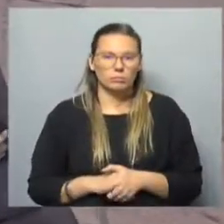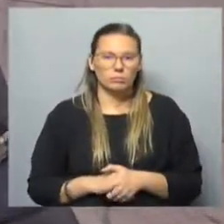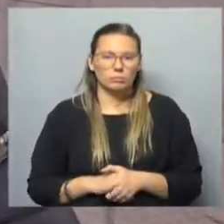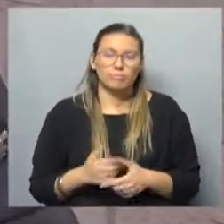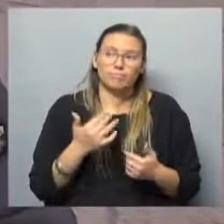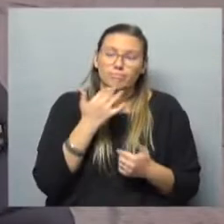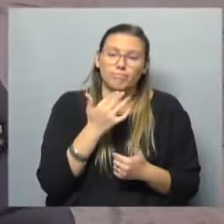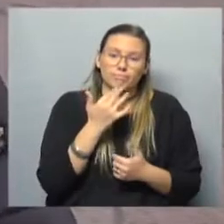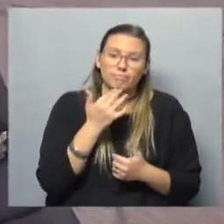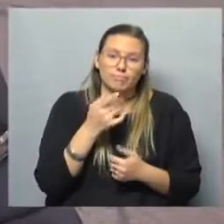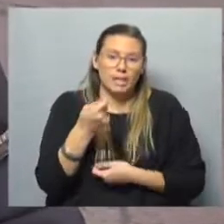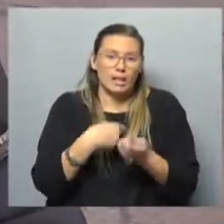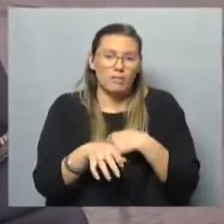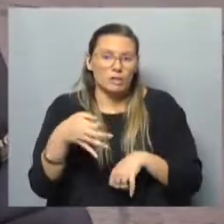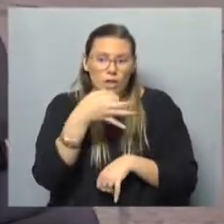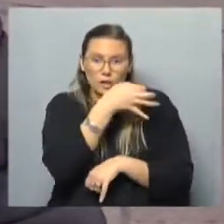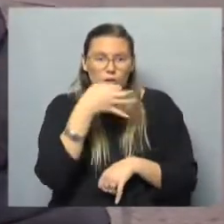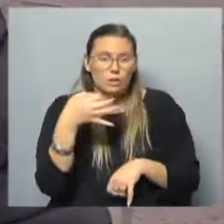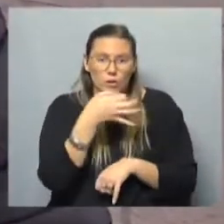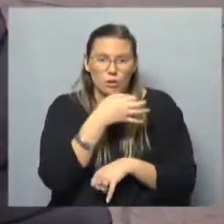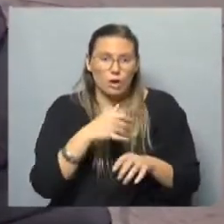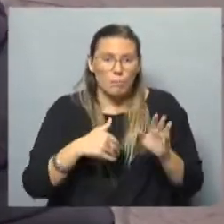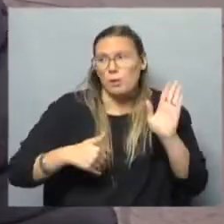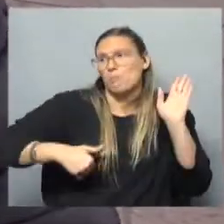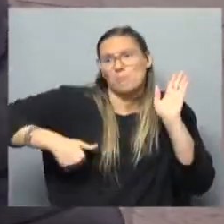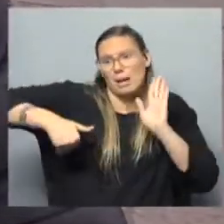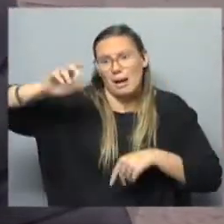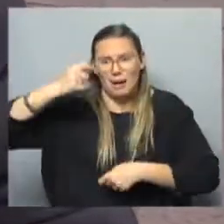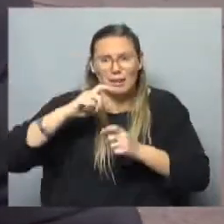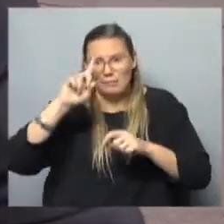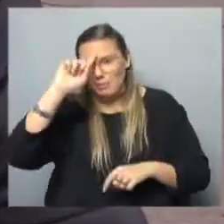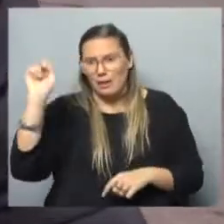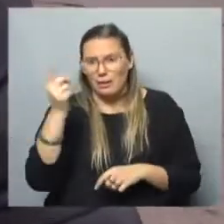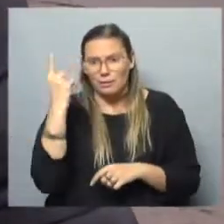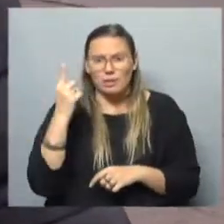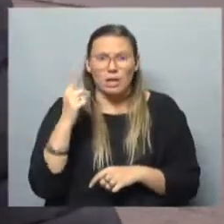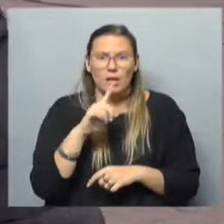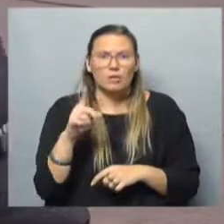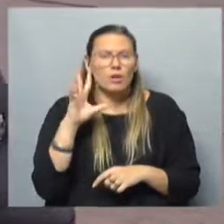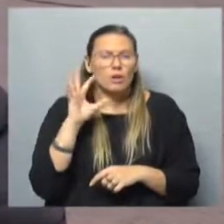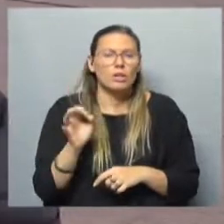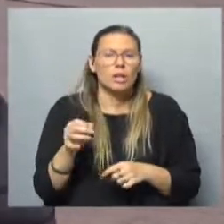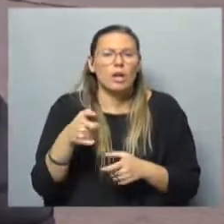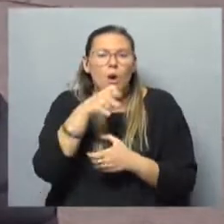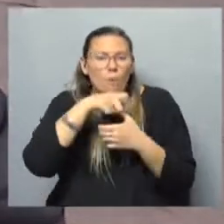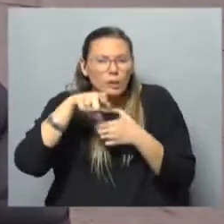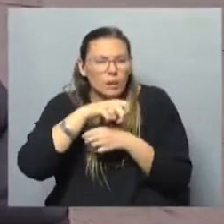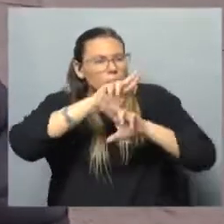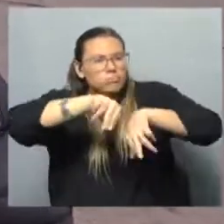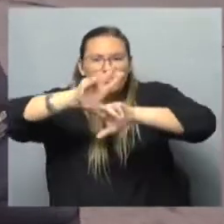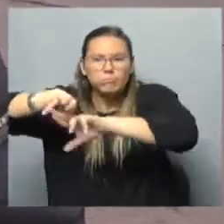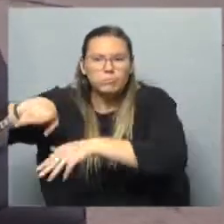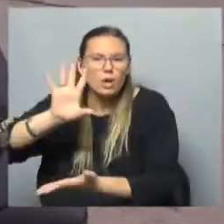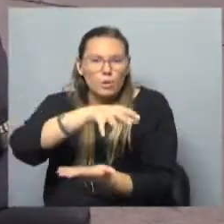Yo qué sé, el narcotráfico, pero a nivel mayorista, digamos, internacional. No creo que sea cerrando las bocas de patabaseo.